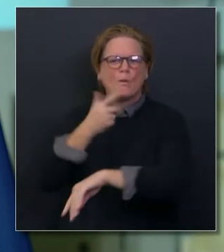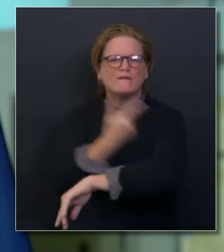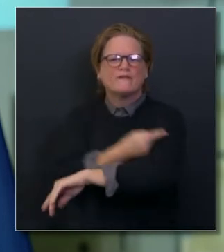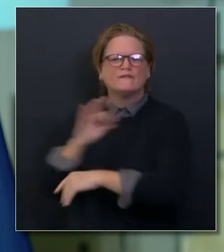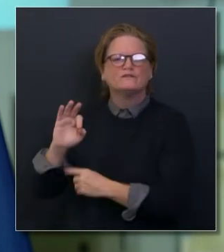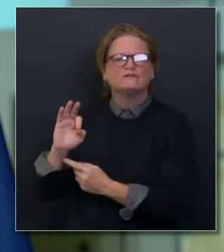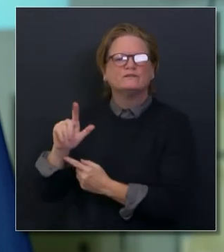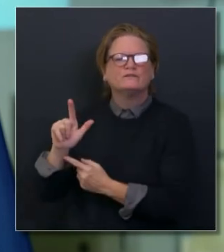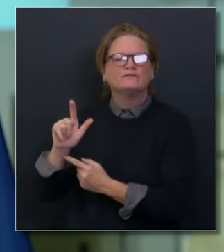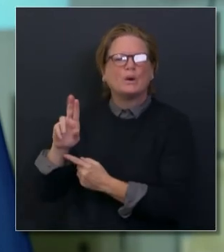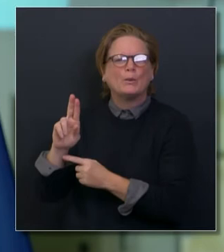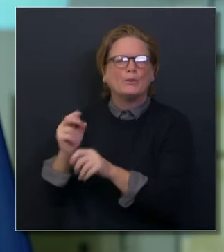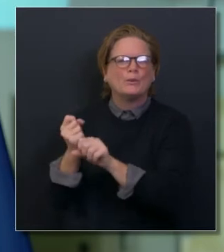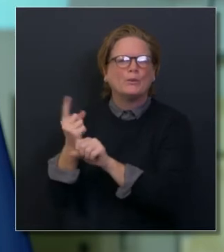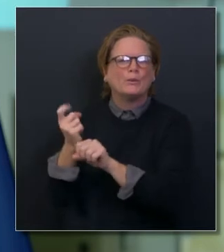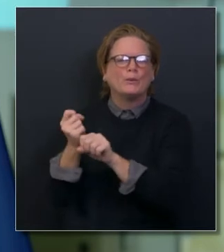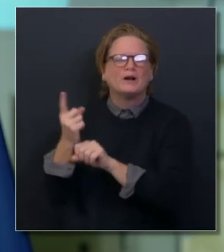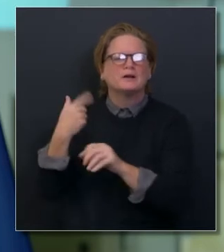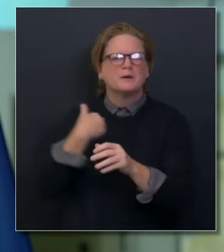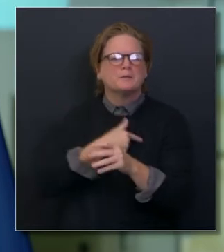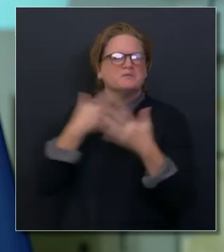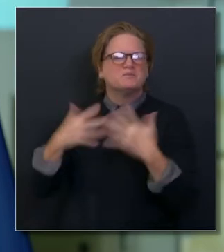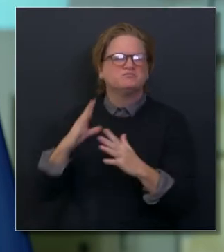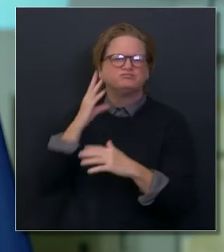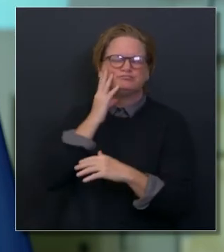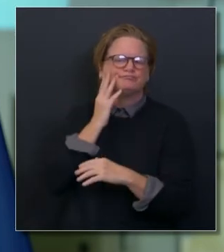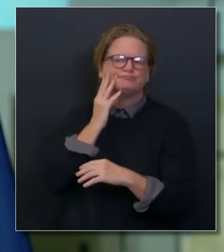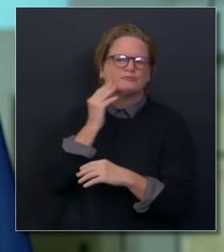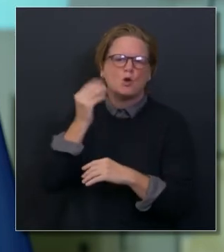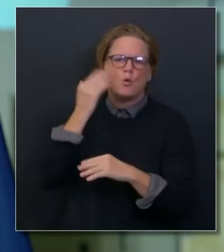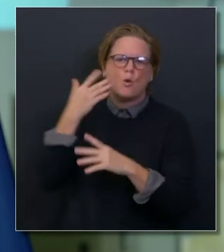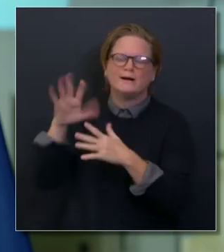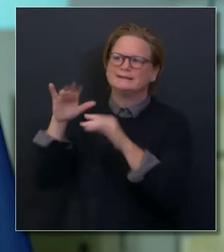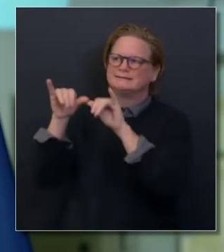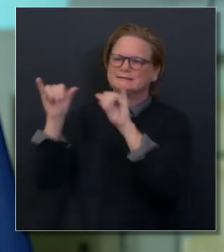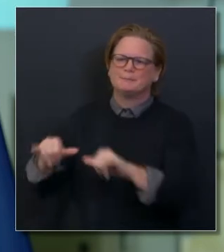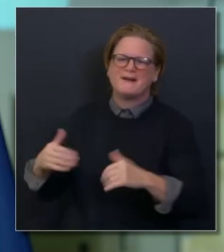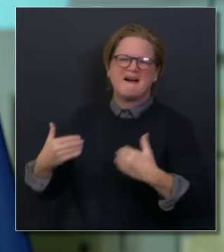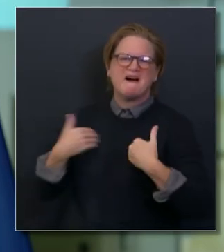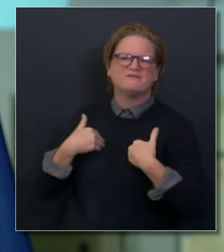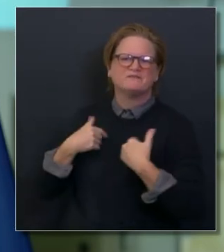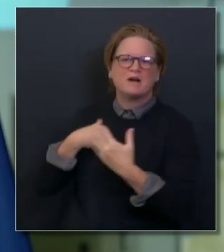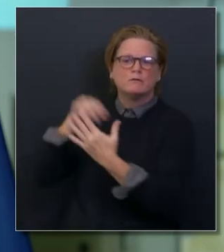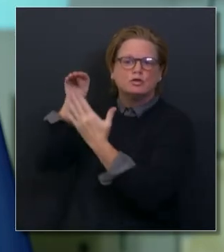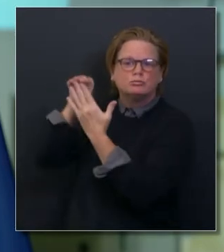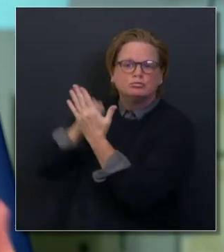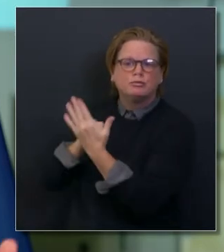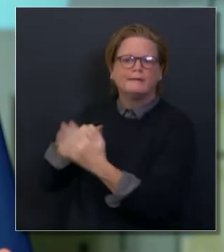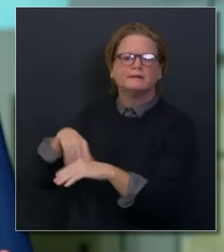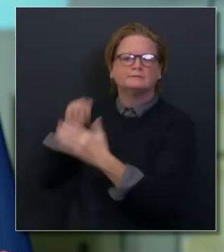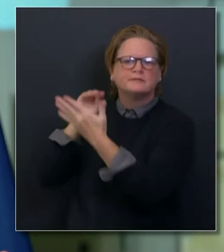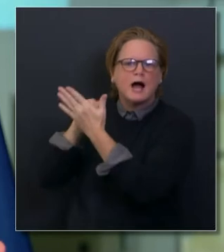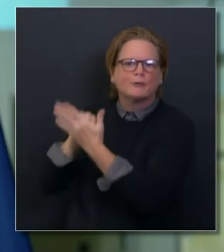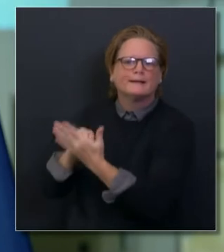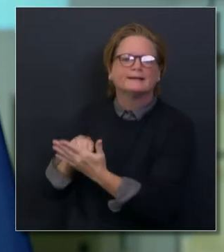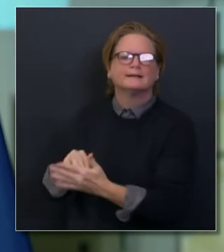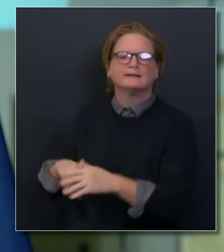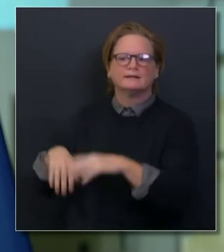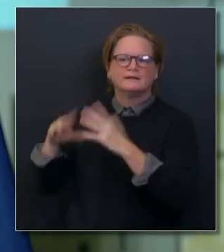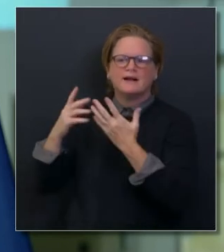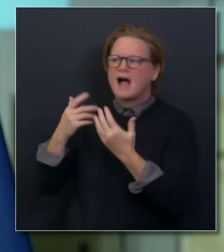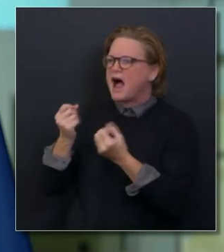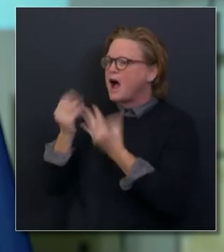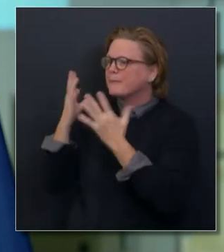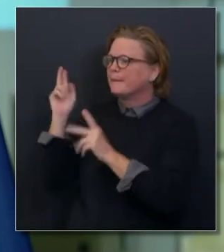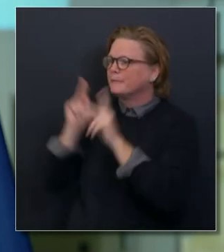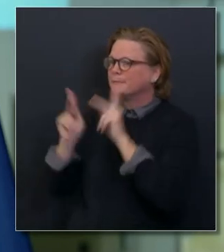vacunas en unos 90 días anualmente, millones y millones de vacunas rutinarias cada año. Hay un registro bien establecido que